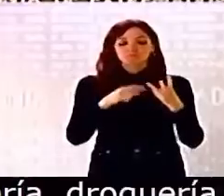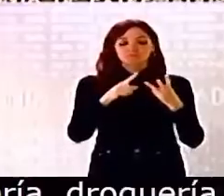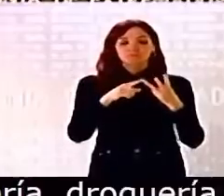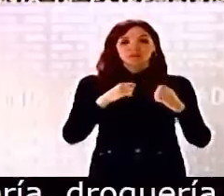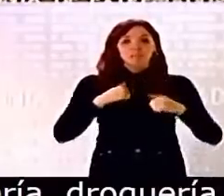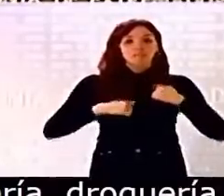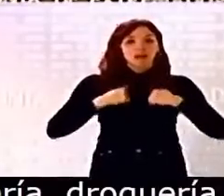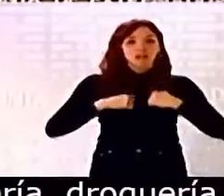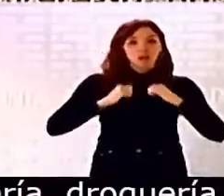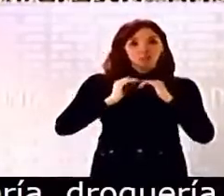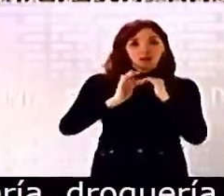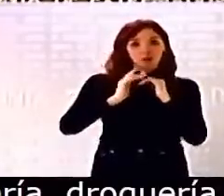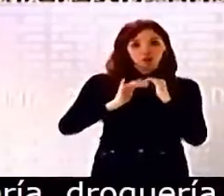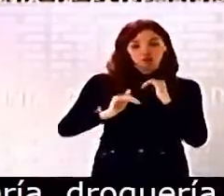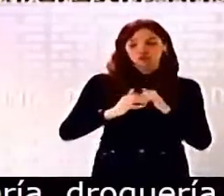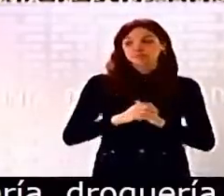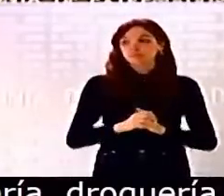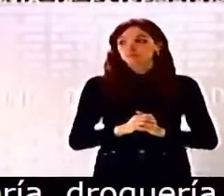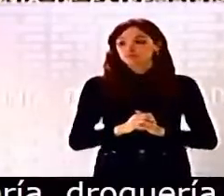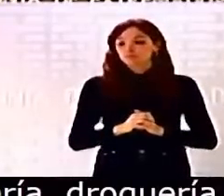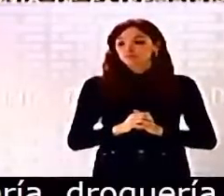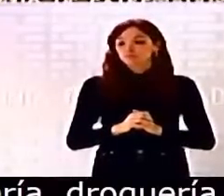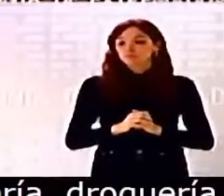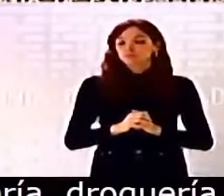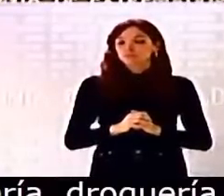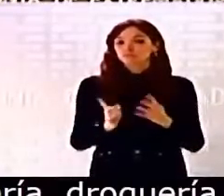balnearios y baños,